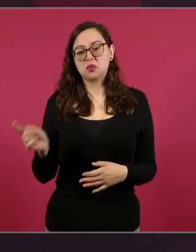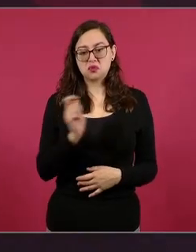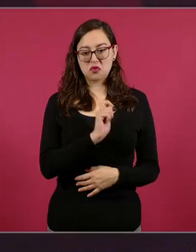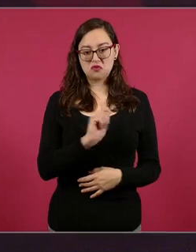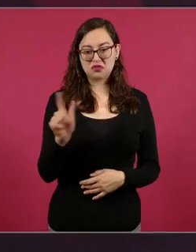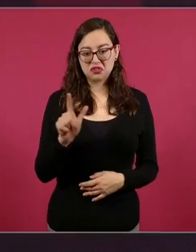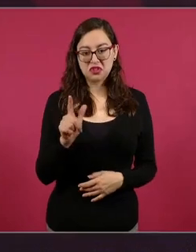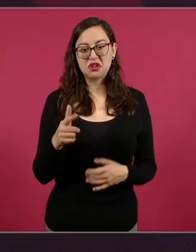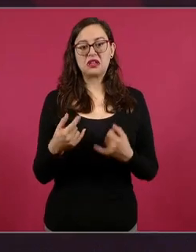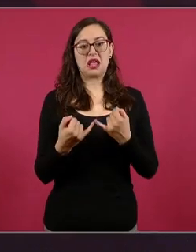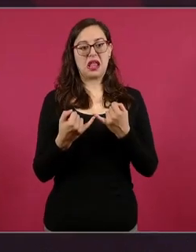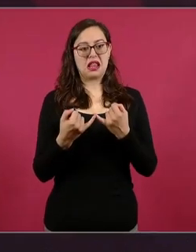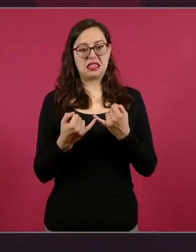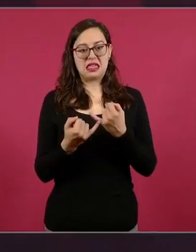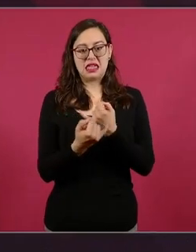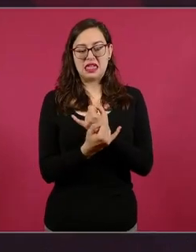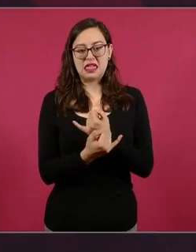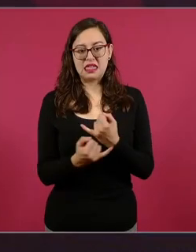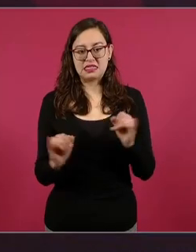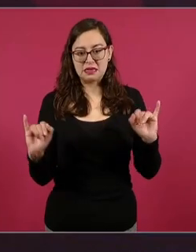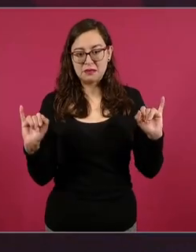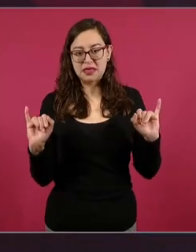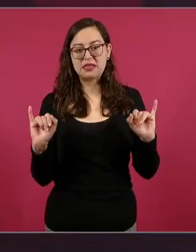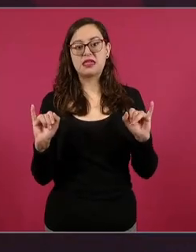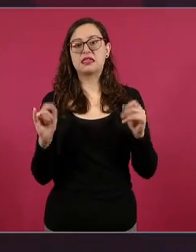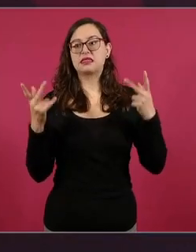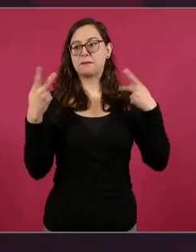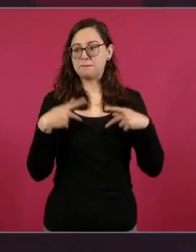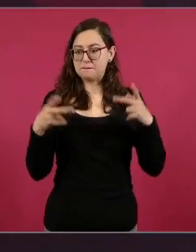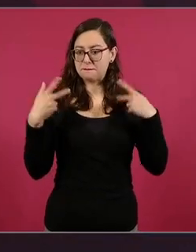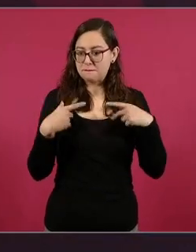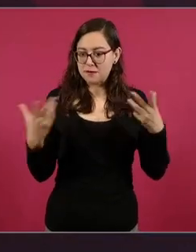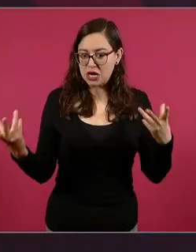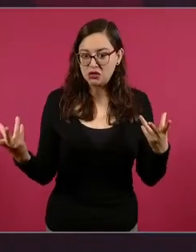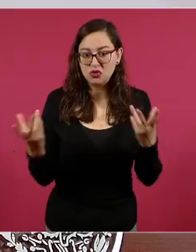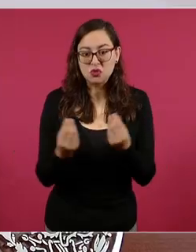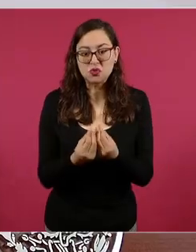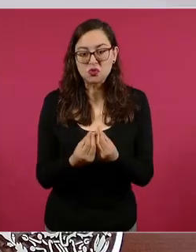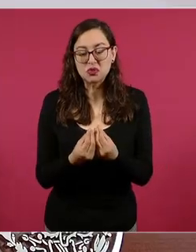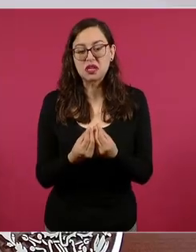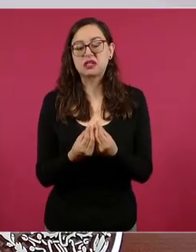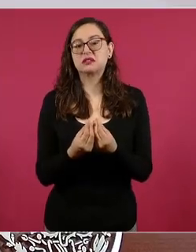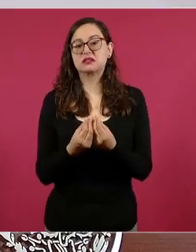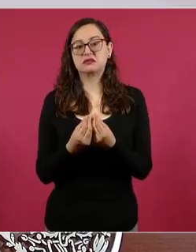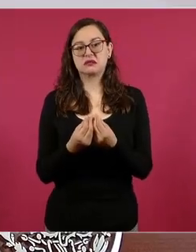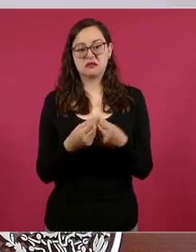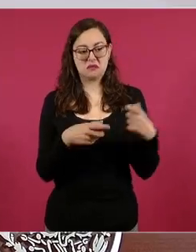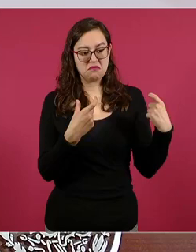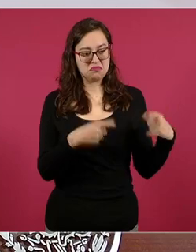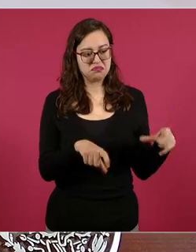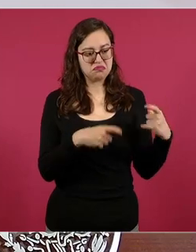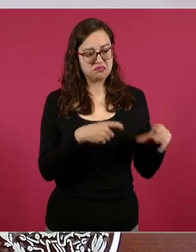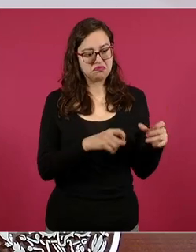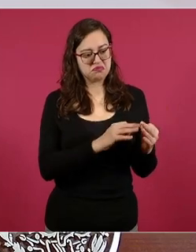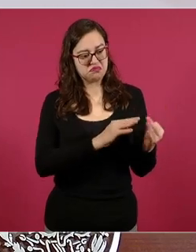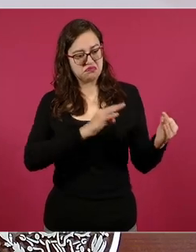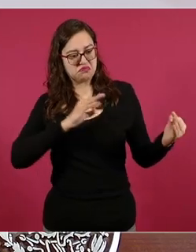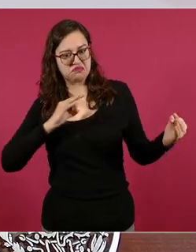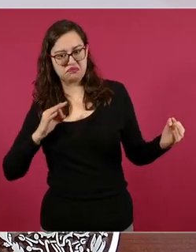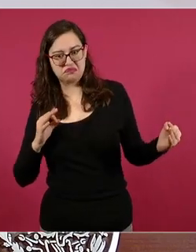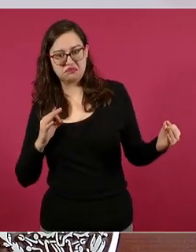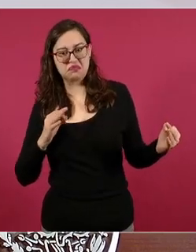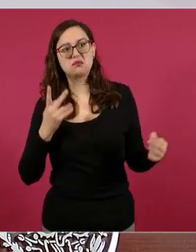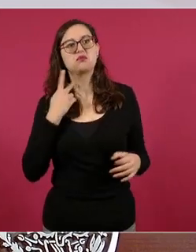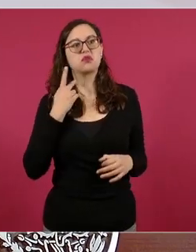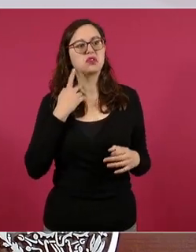profesionales, independientes, cercanos al pueblo, distantes del poder económico, del poder